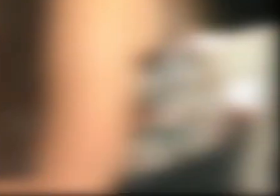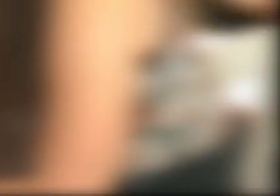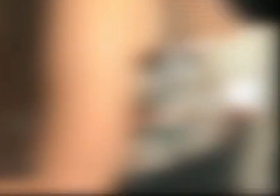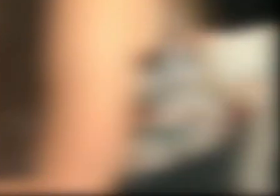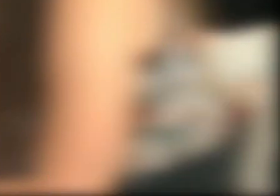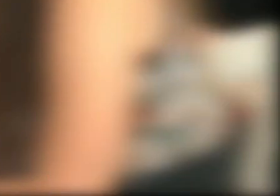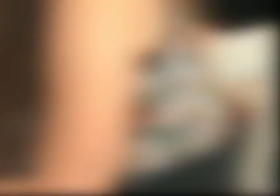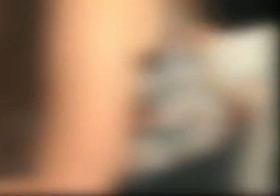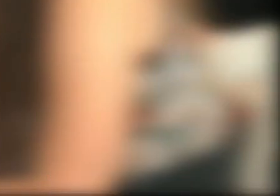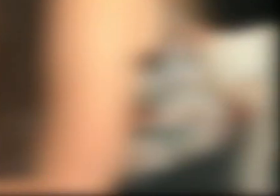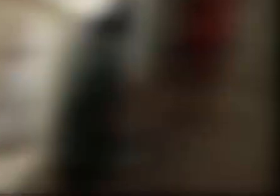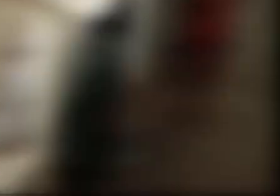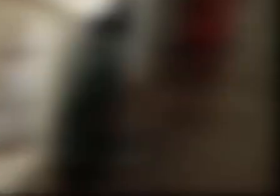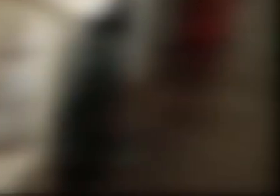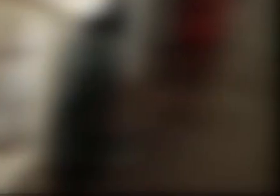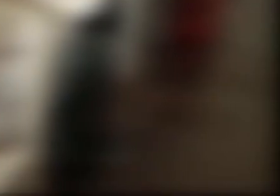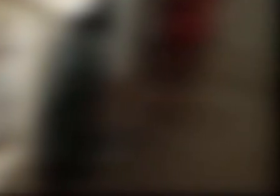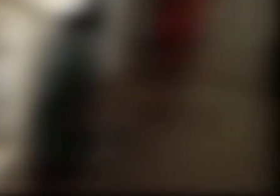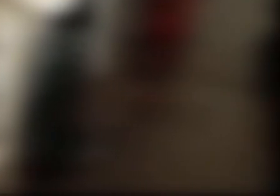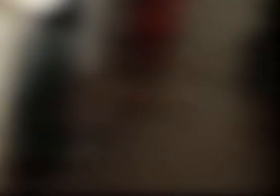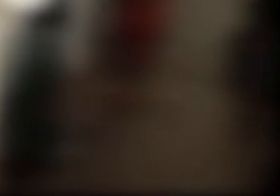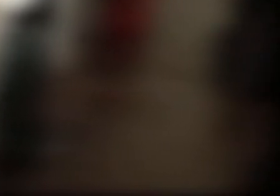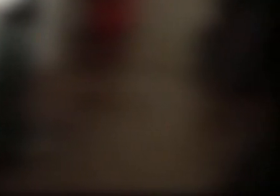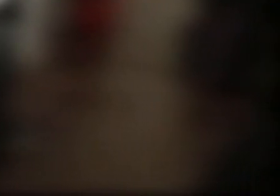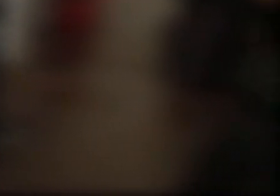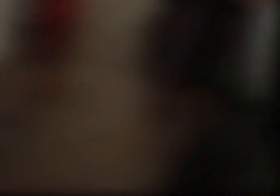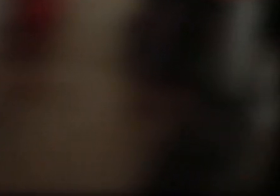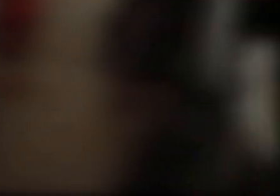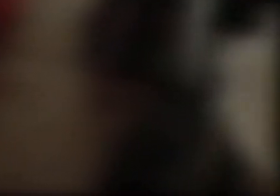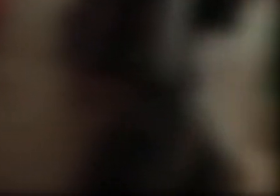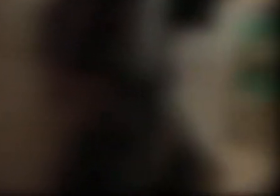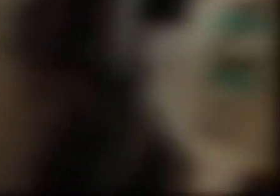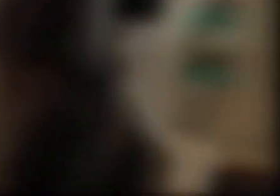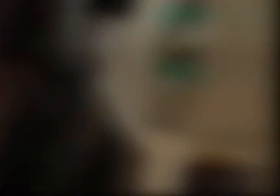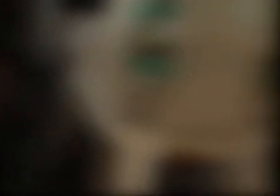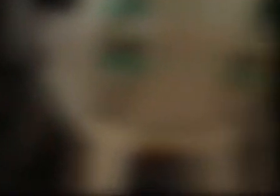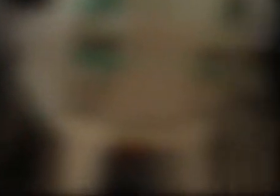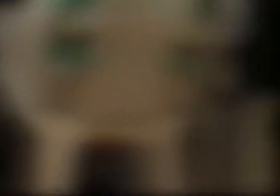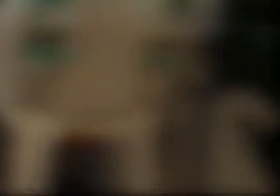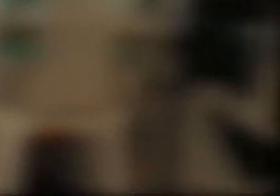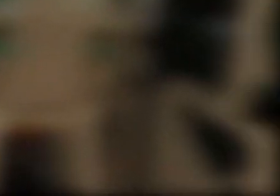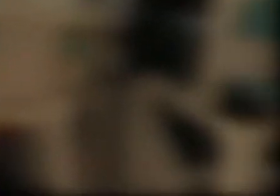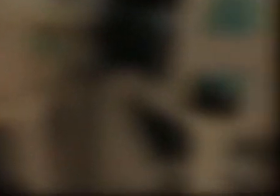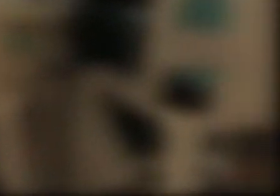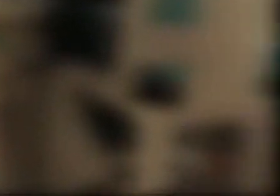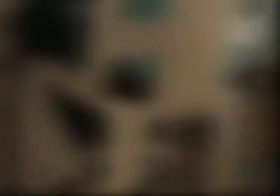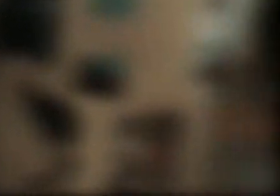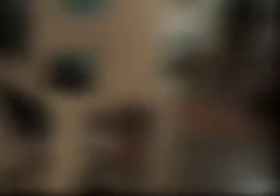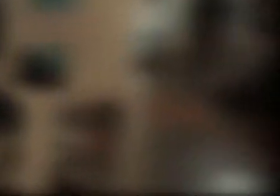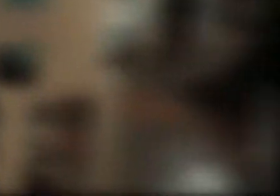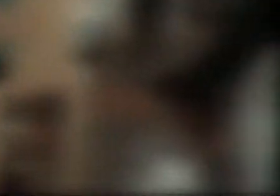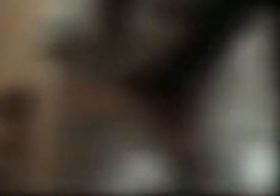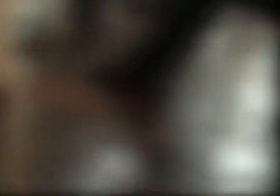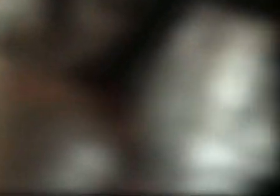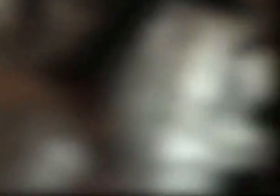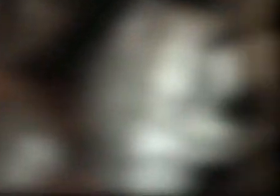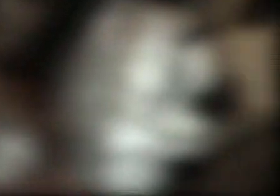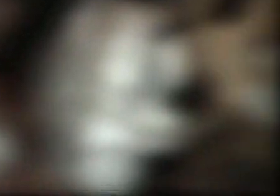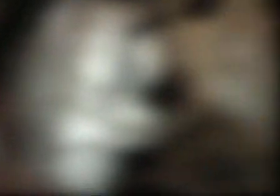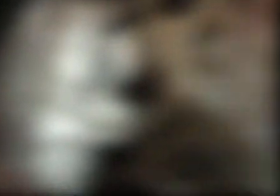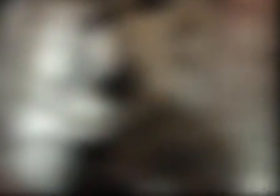siendo analizada como lo ha hecho la secretaria de educación que ya ha sostenido varias reuniones virtuales con alcaldes y rectores de instituciones públicas